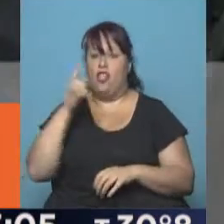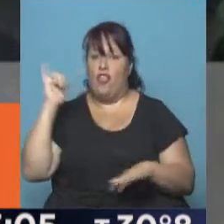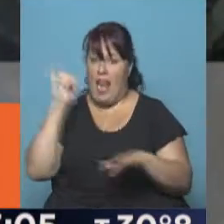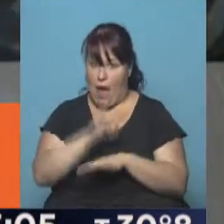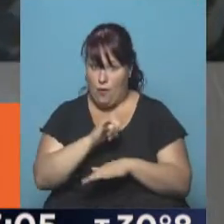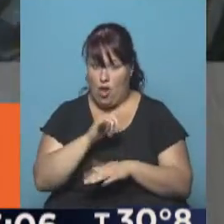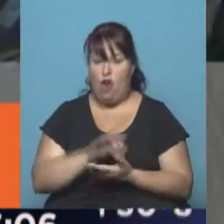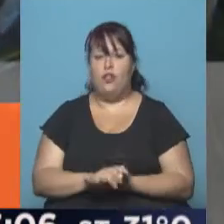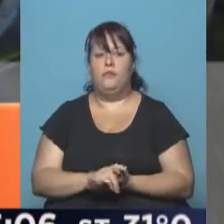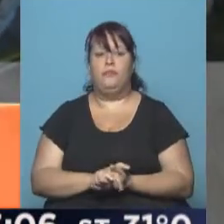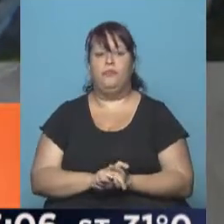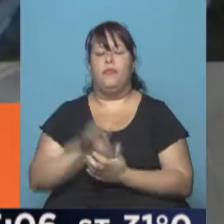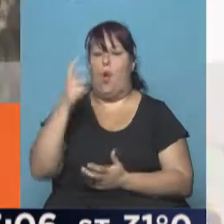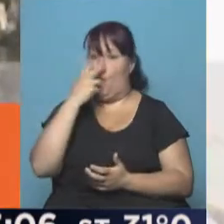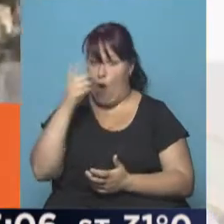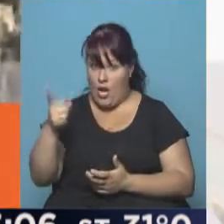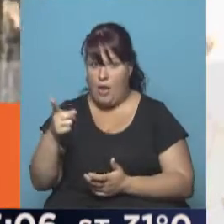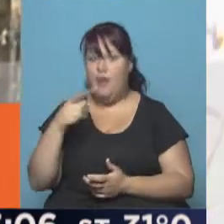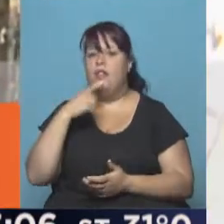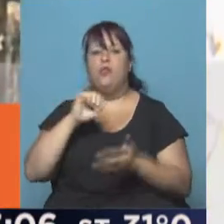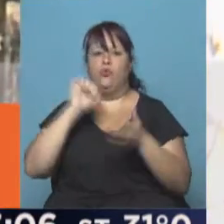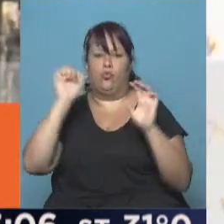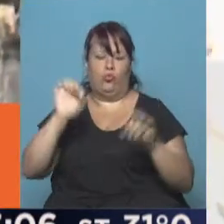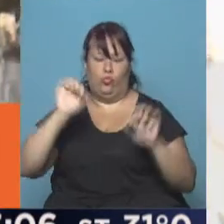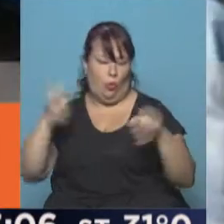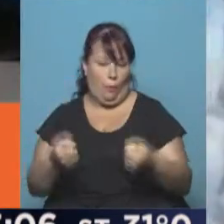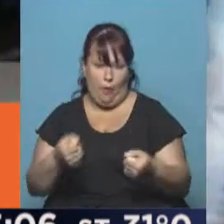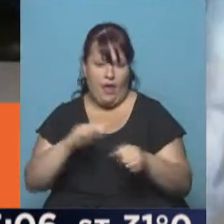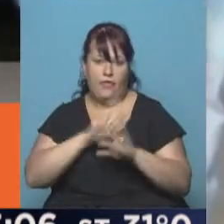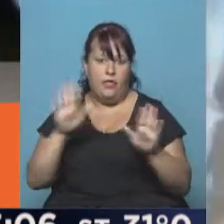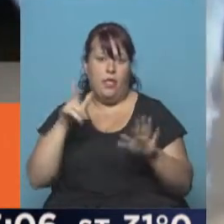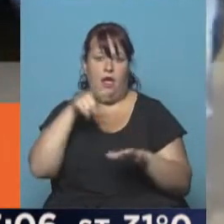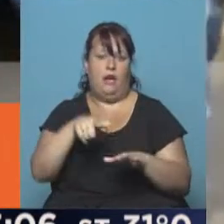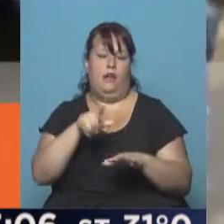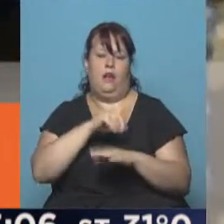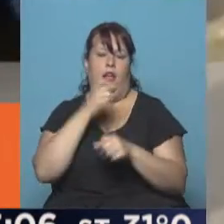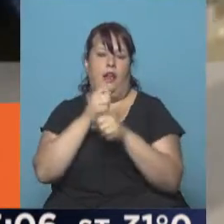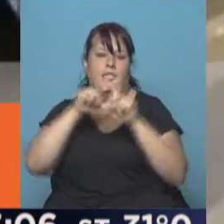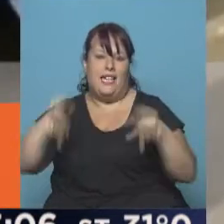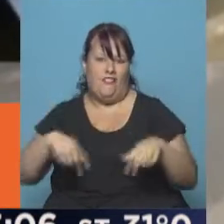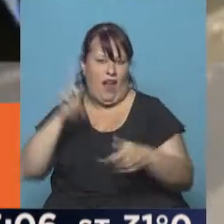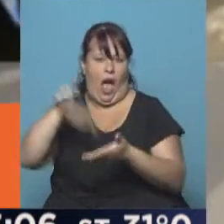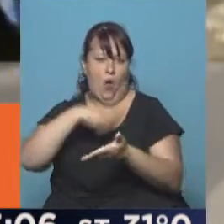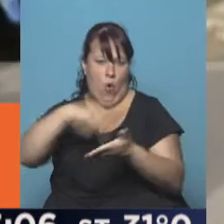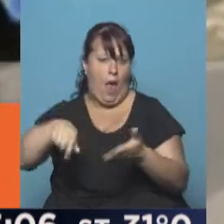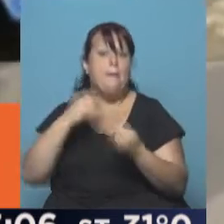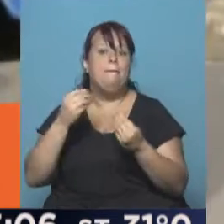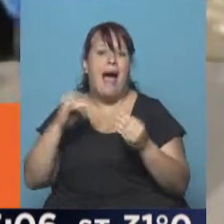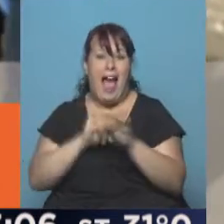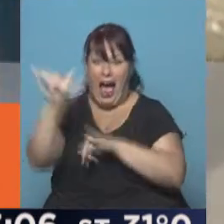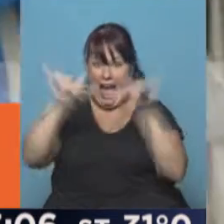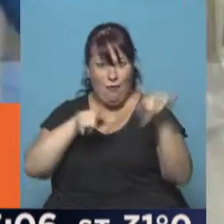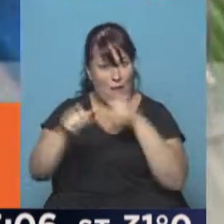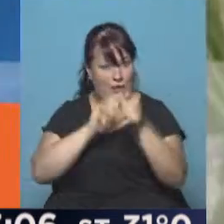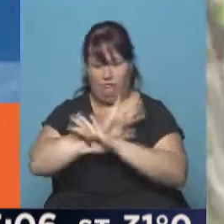Aeronáutica Civil de Bolivia decidió suspender de manera indefinida el certificado para que pueda explotar